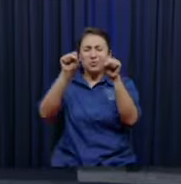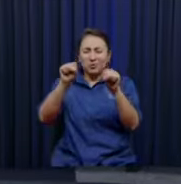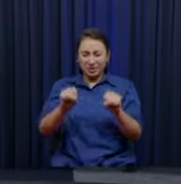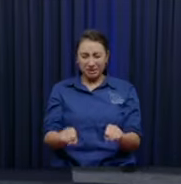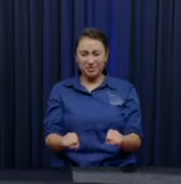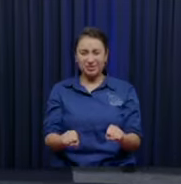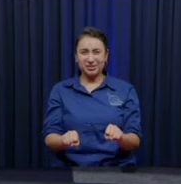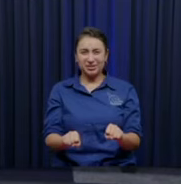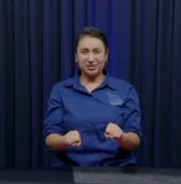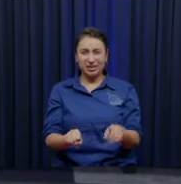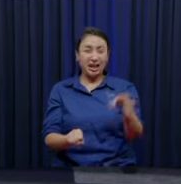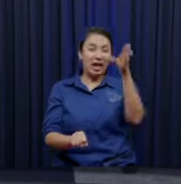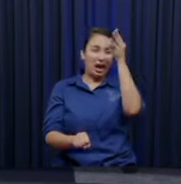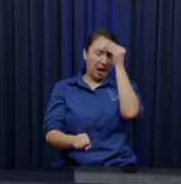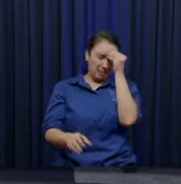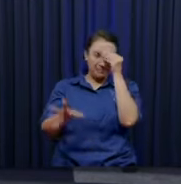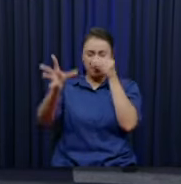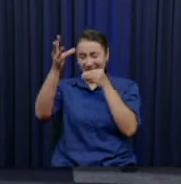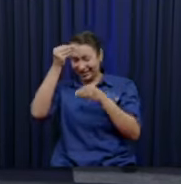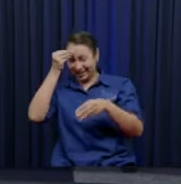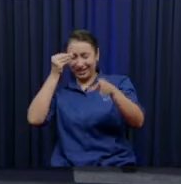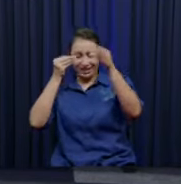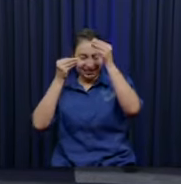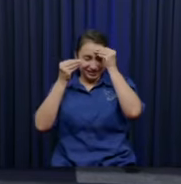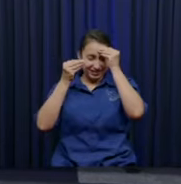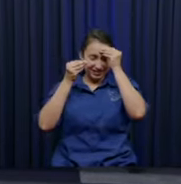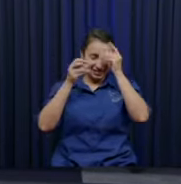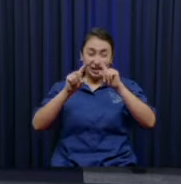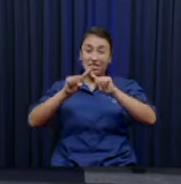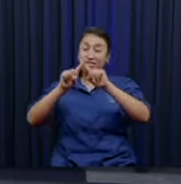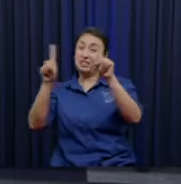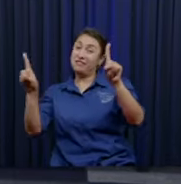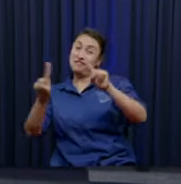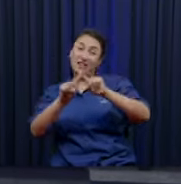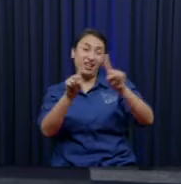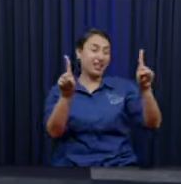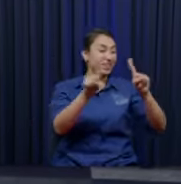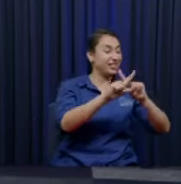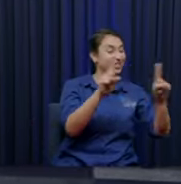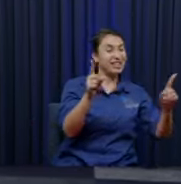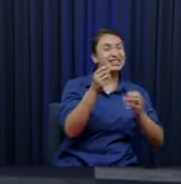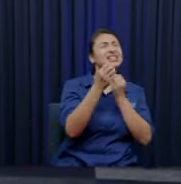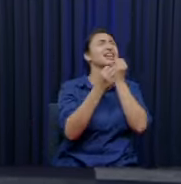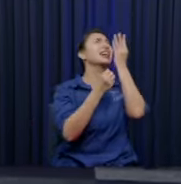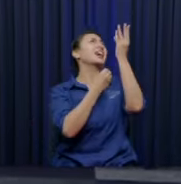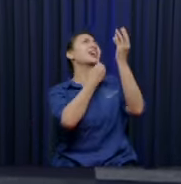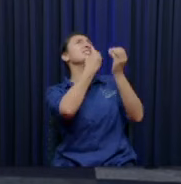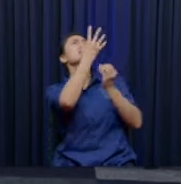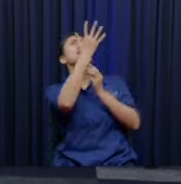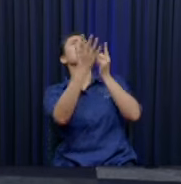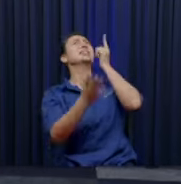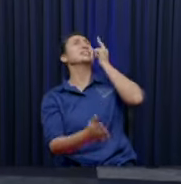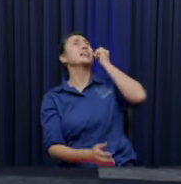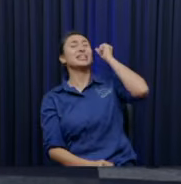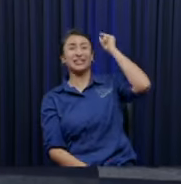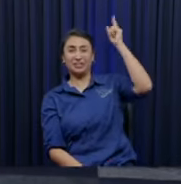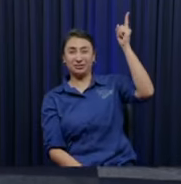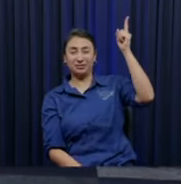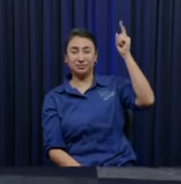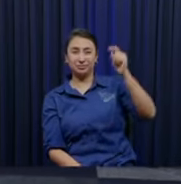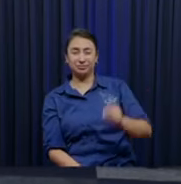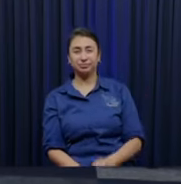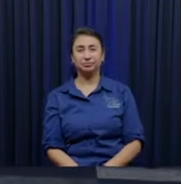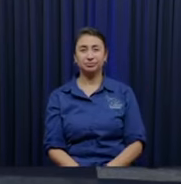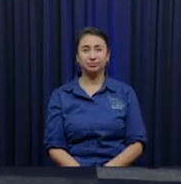Sí conoció de los voceros de Cristo, ¿verdad? Porque esos trascendieron y híjole, son tremendos. Pero tal vez no conoció la generación de